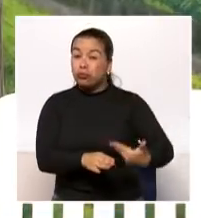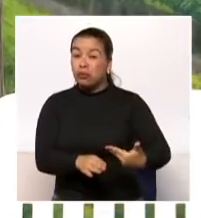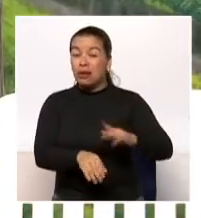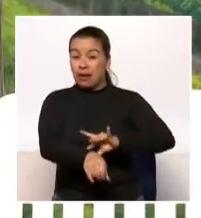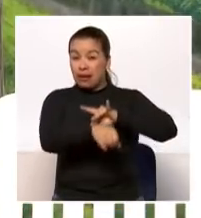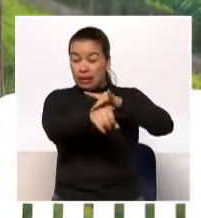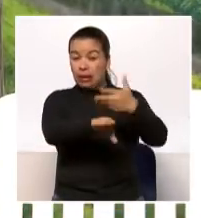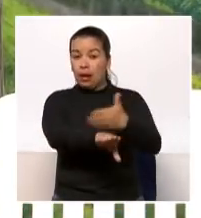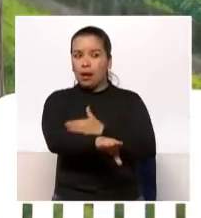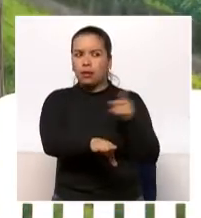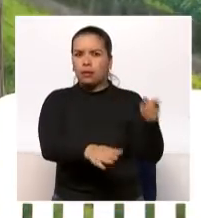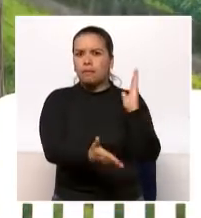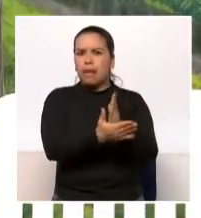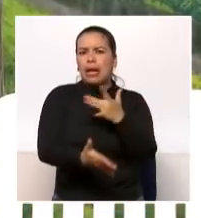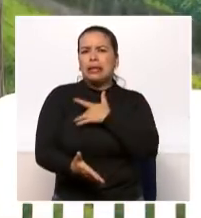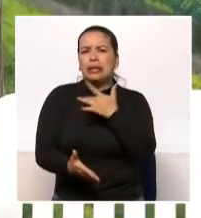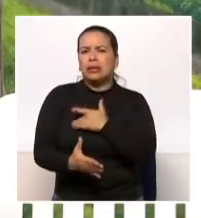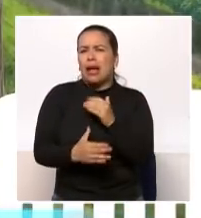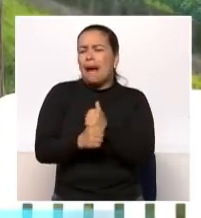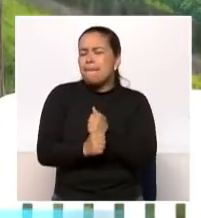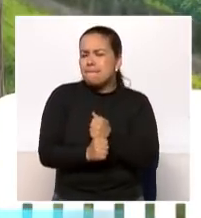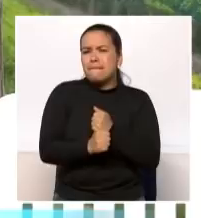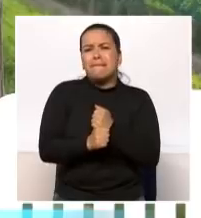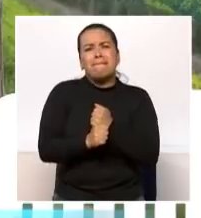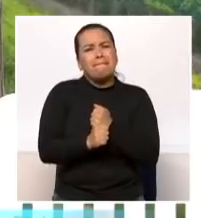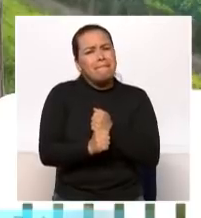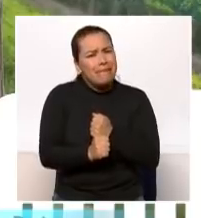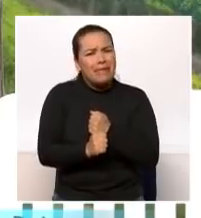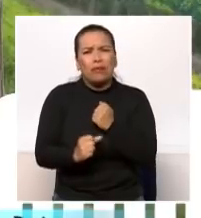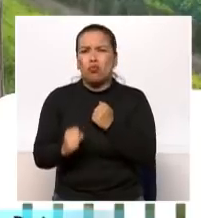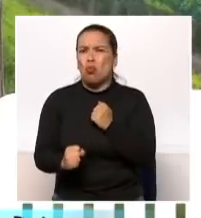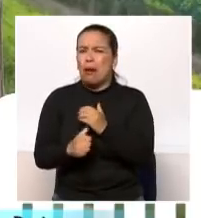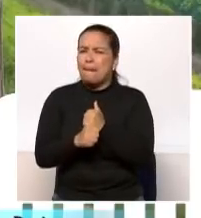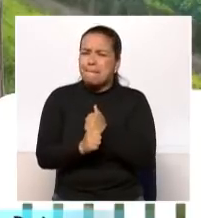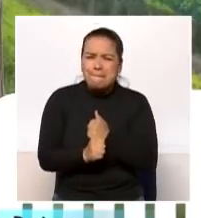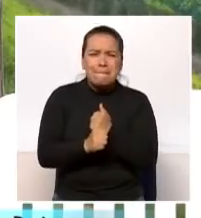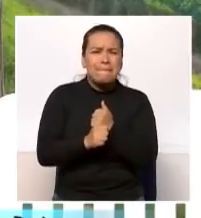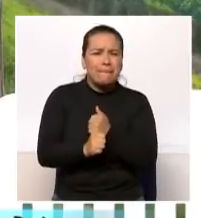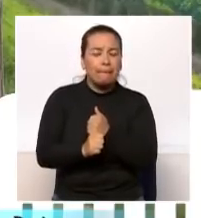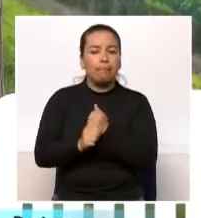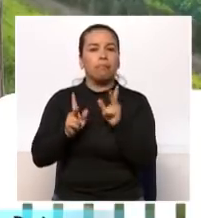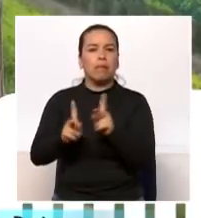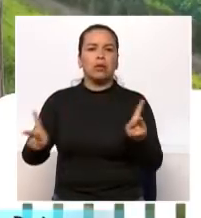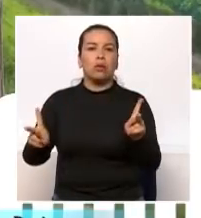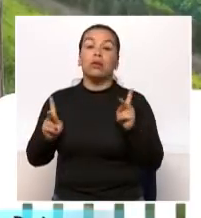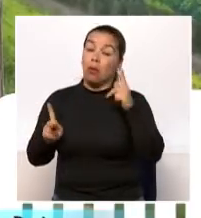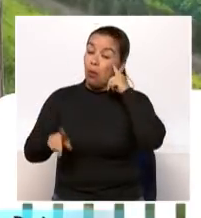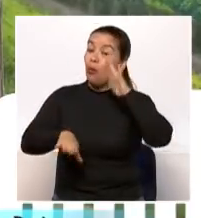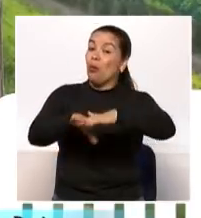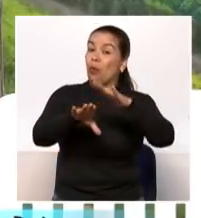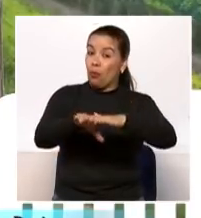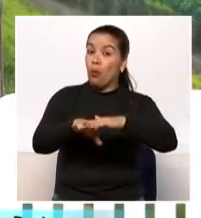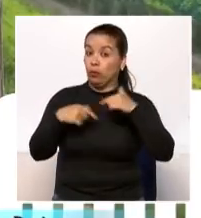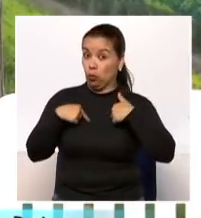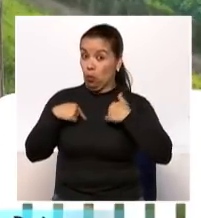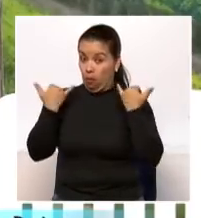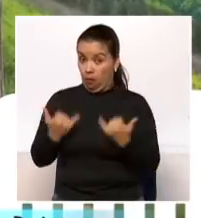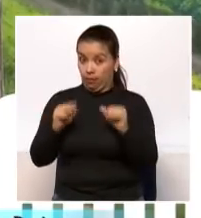un síntoma que es de estreñimiento. Y la gente nos pregunta mucho, y esto es bueno ir aclarando porque el programa lo vamos a hacer